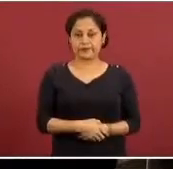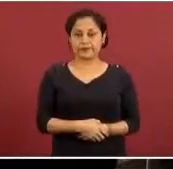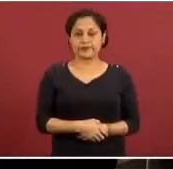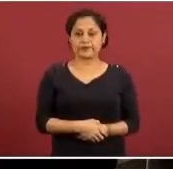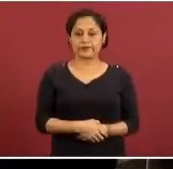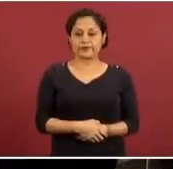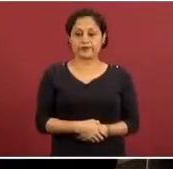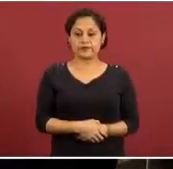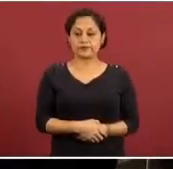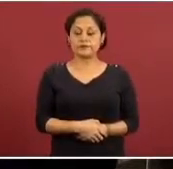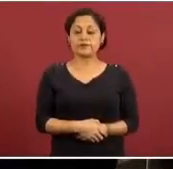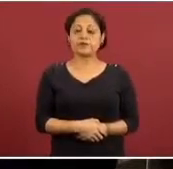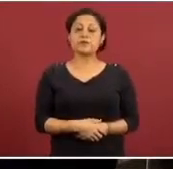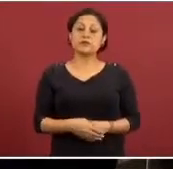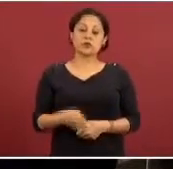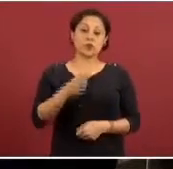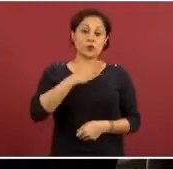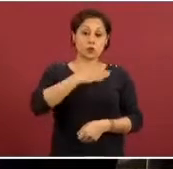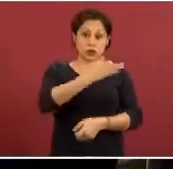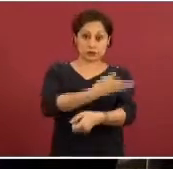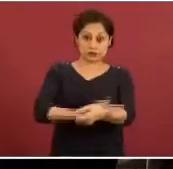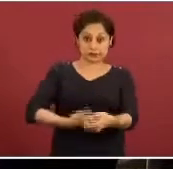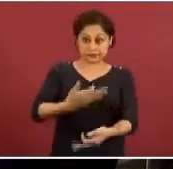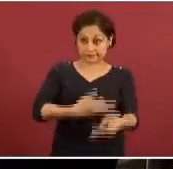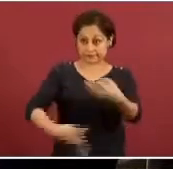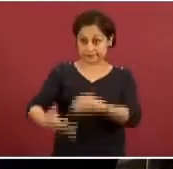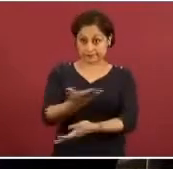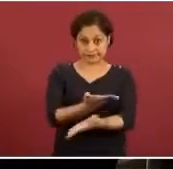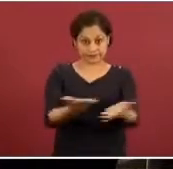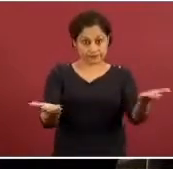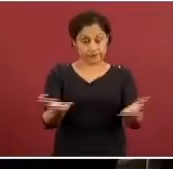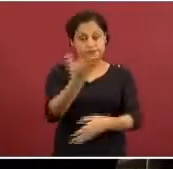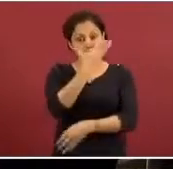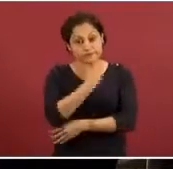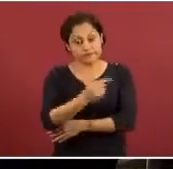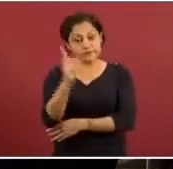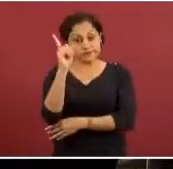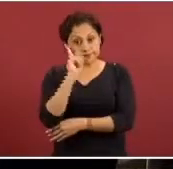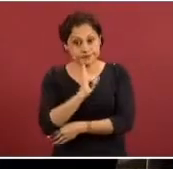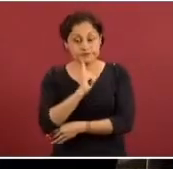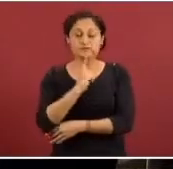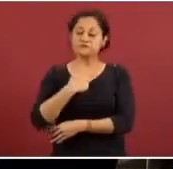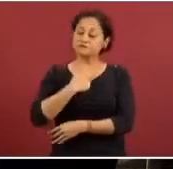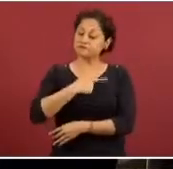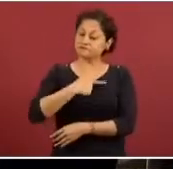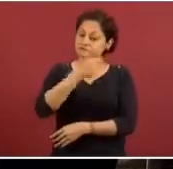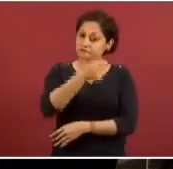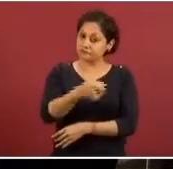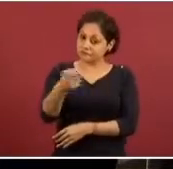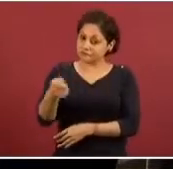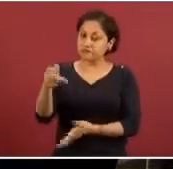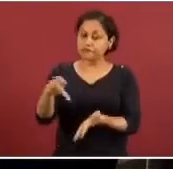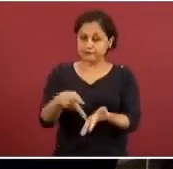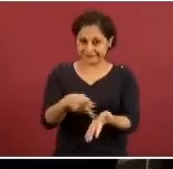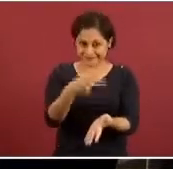Bien, muy buenas tardes a todos y todas. Me da mucho gusto saludarles